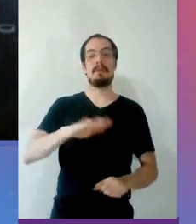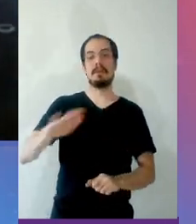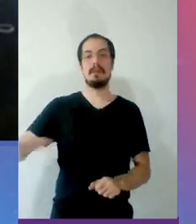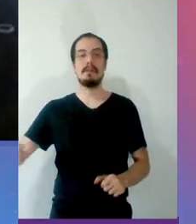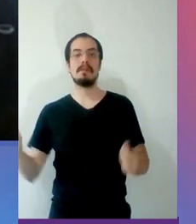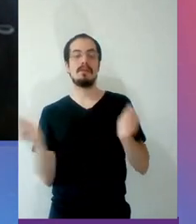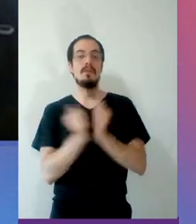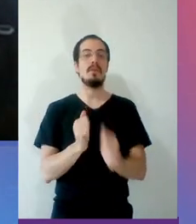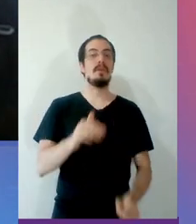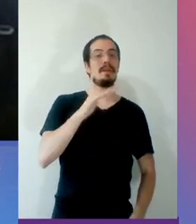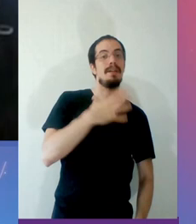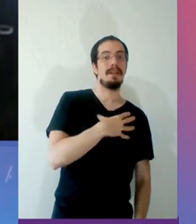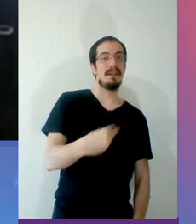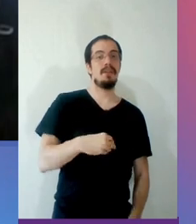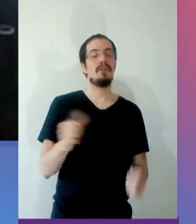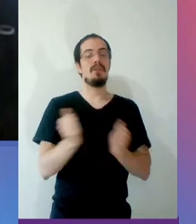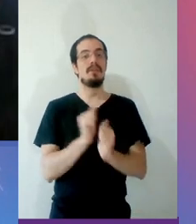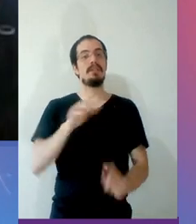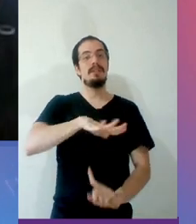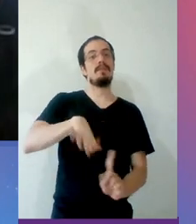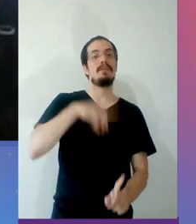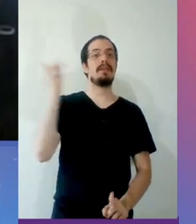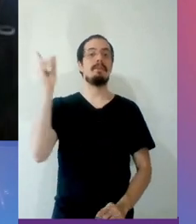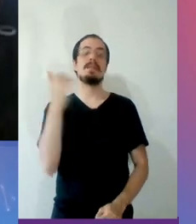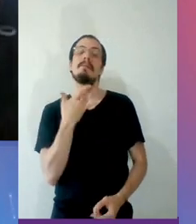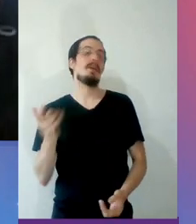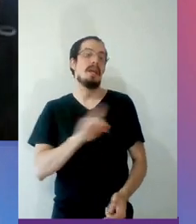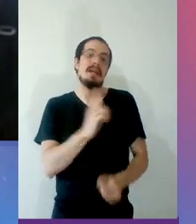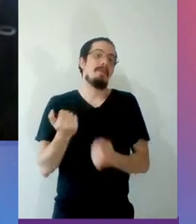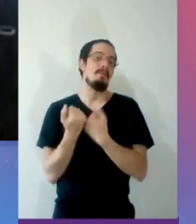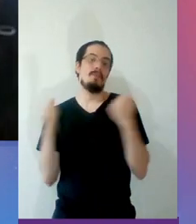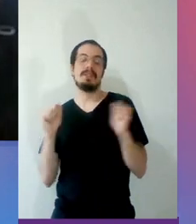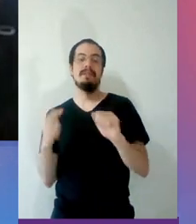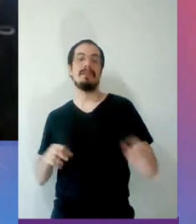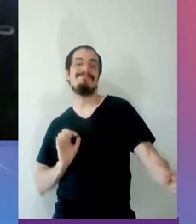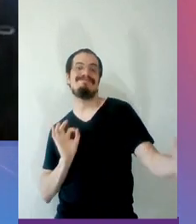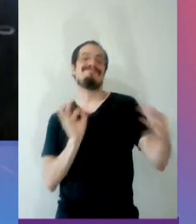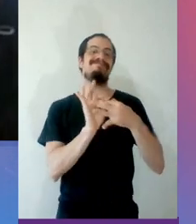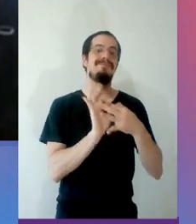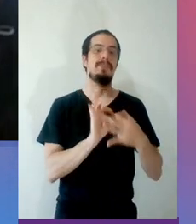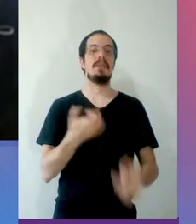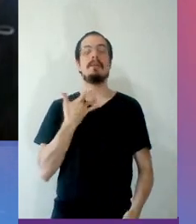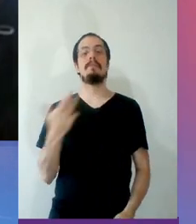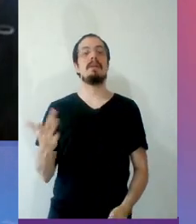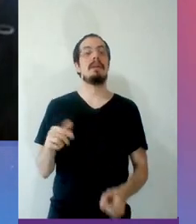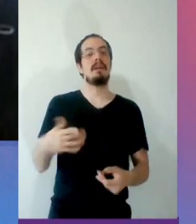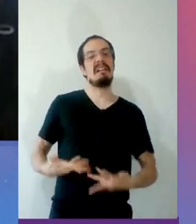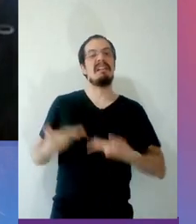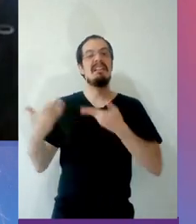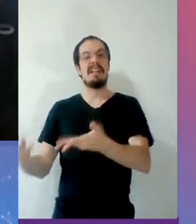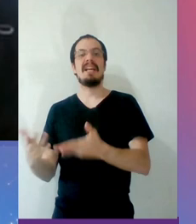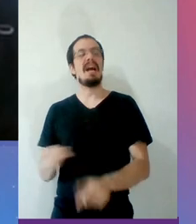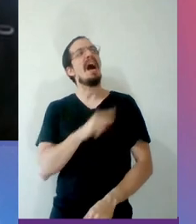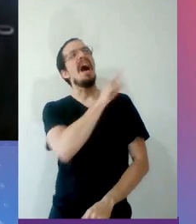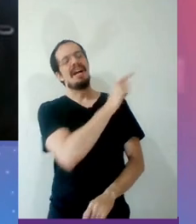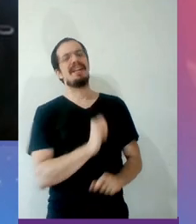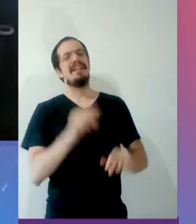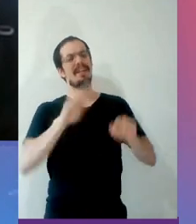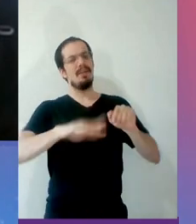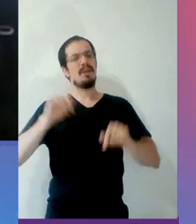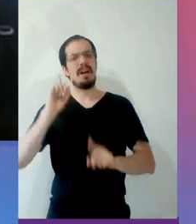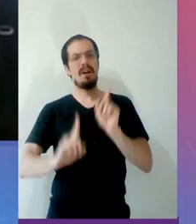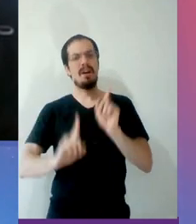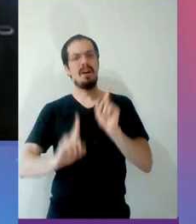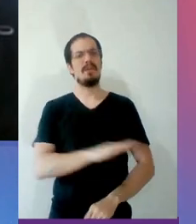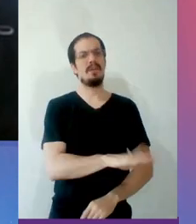hijo no puede acceder al Chile Crece, y veo que le entregan un material tan bonito a los niños, o uno ve así